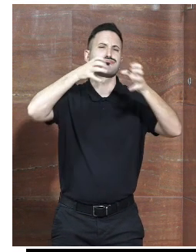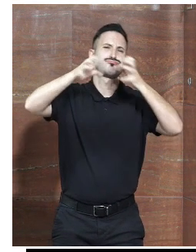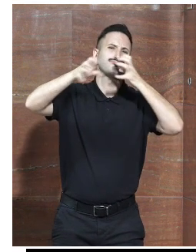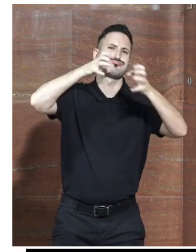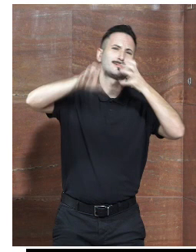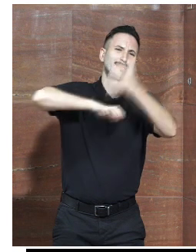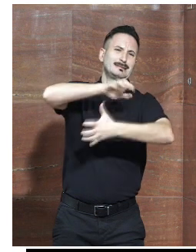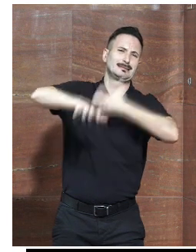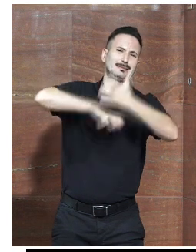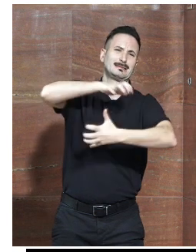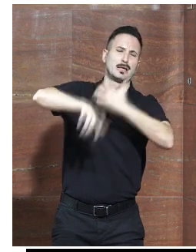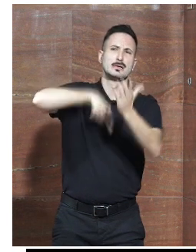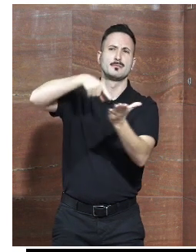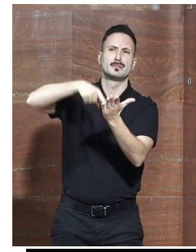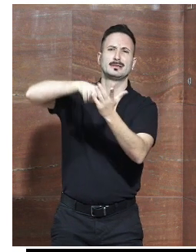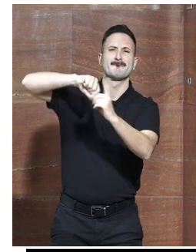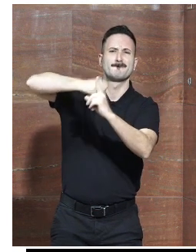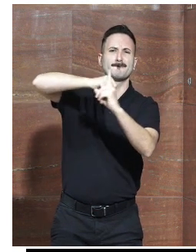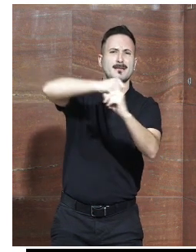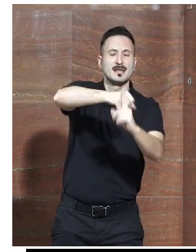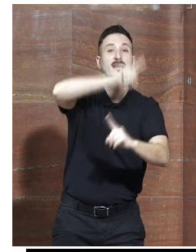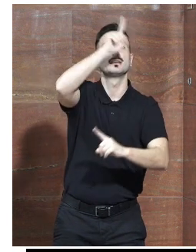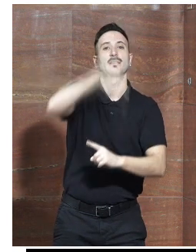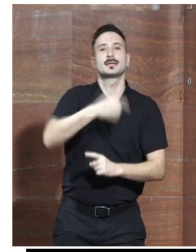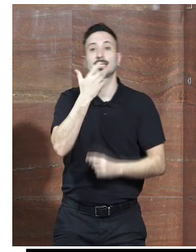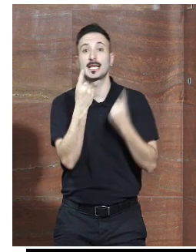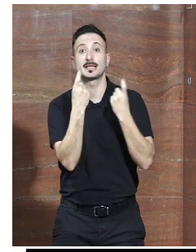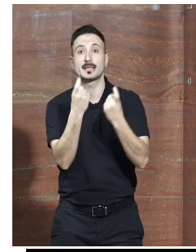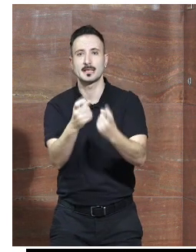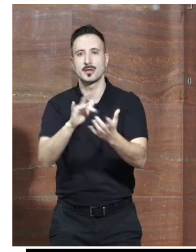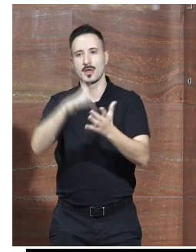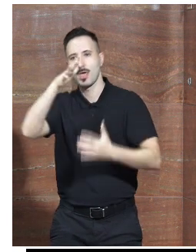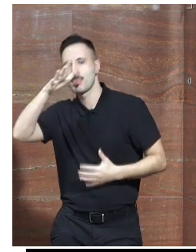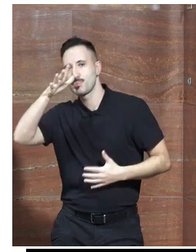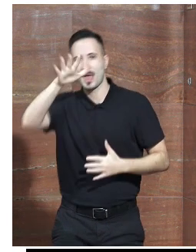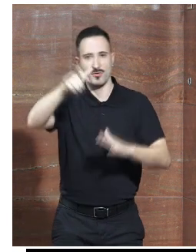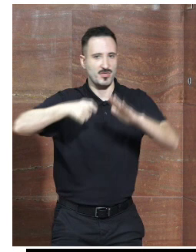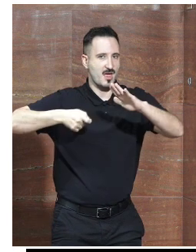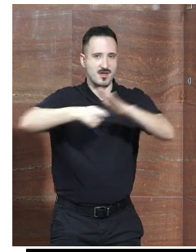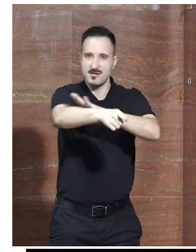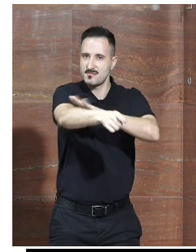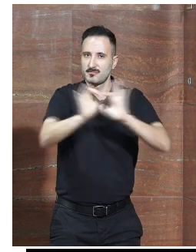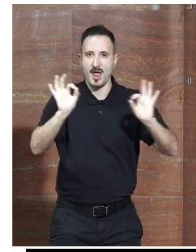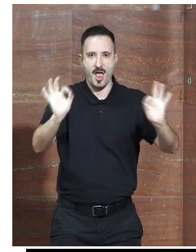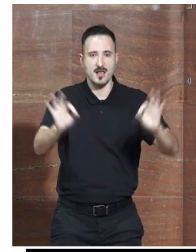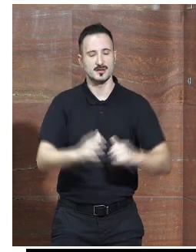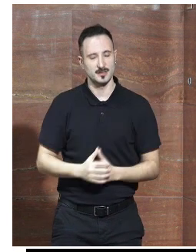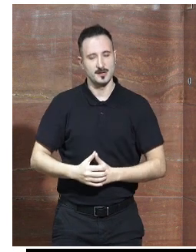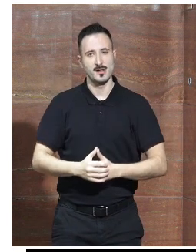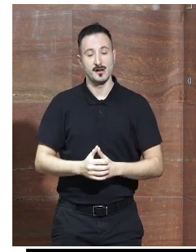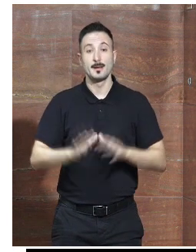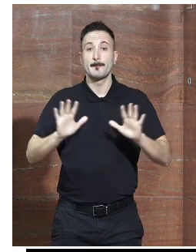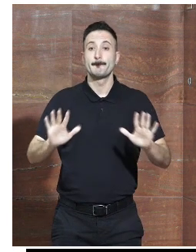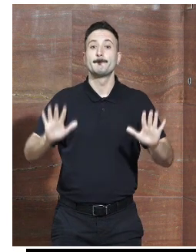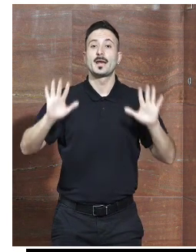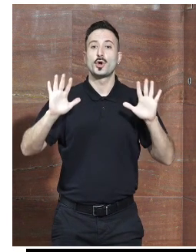y presionar y juntar y si es necesario meterlo en la prensa. Denunciar, claro. Denunciar. Claro.